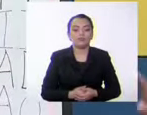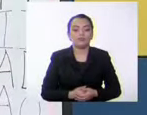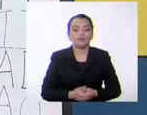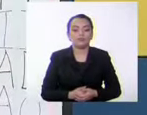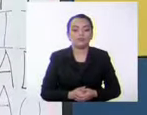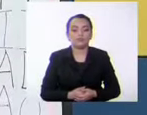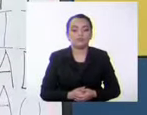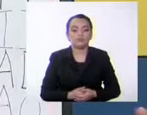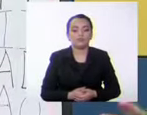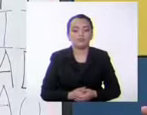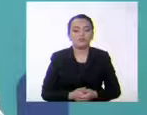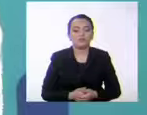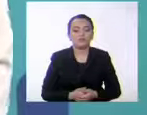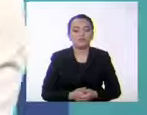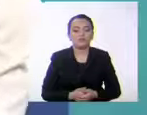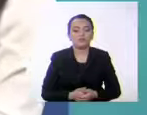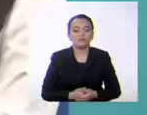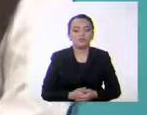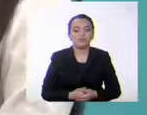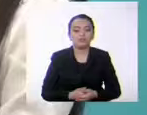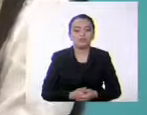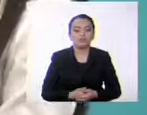Y luego está mujeres.